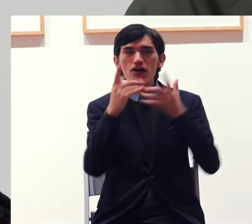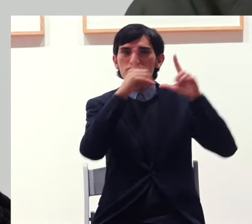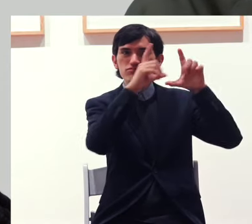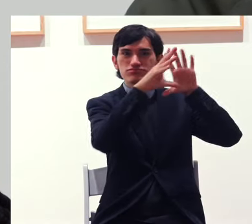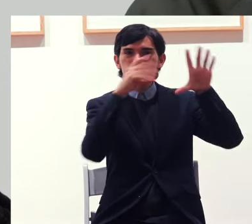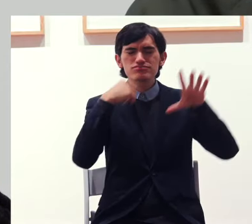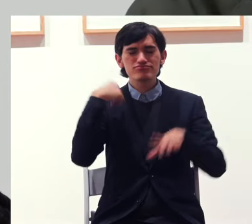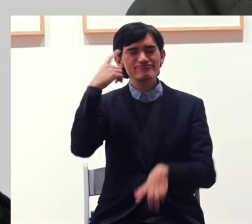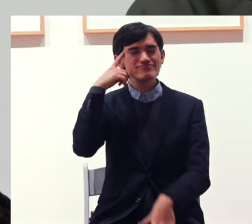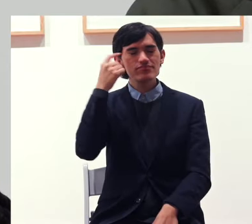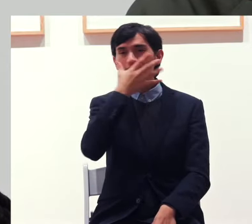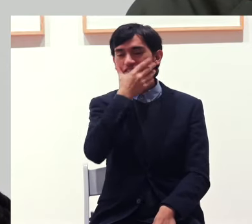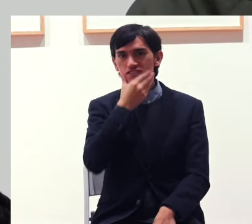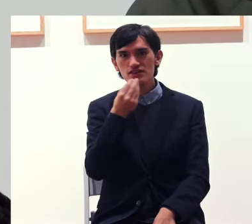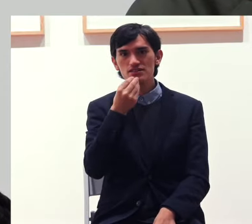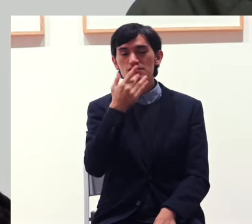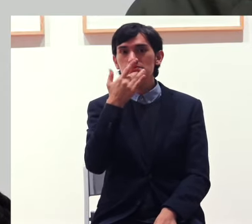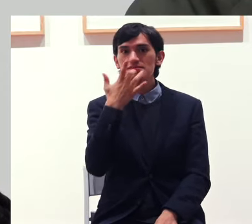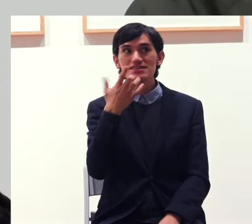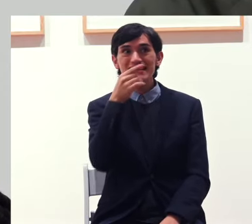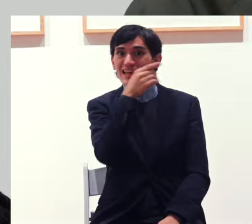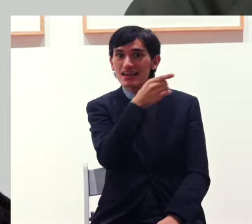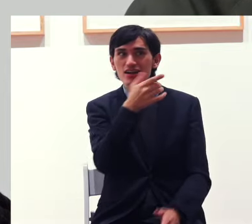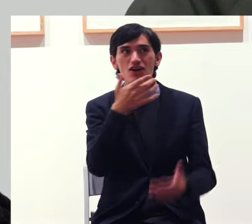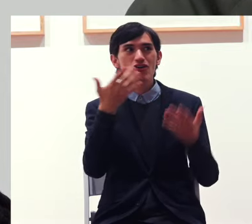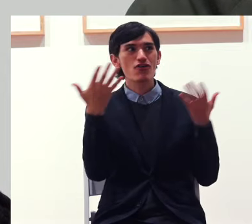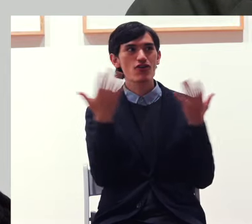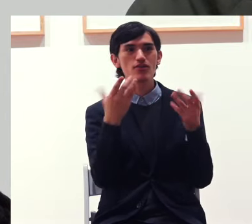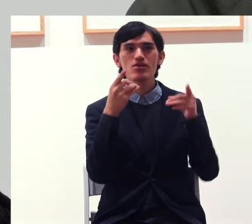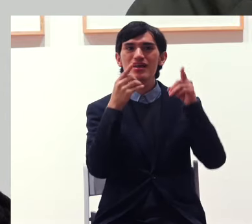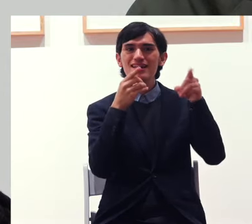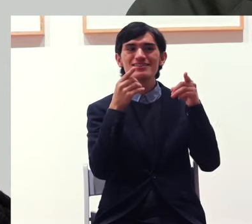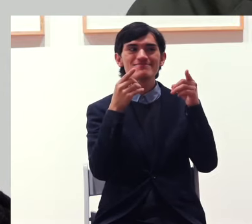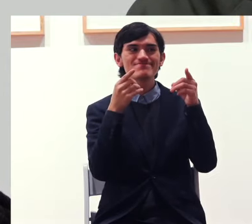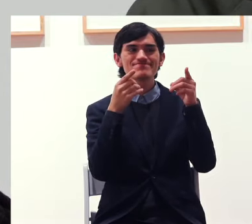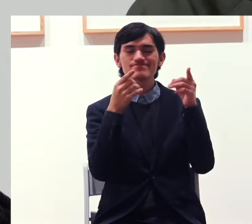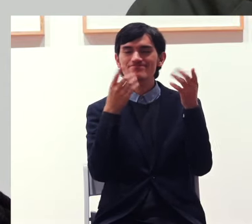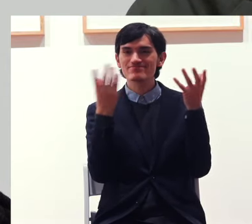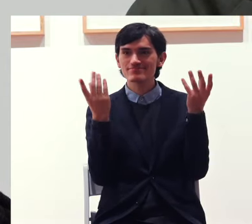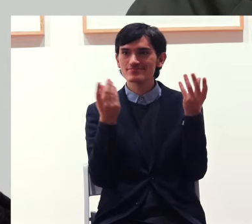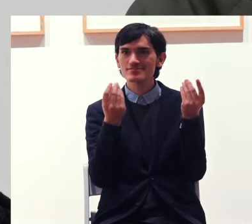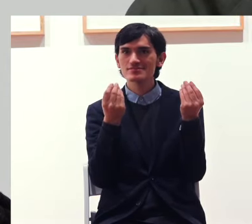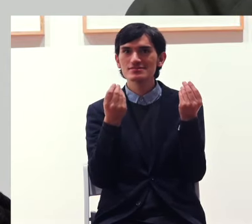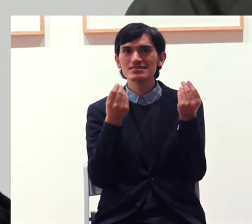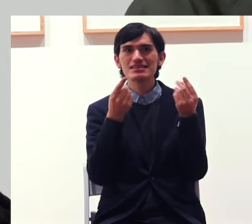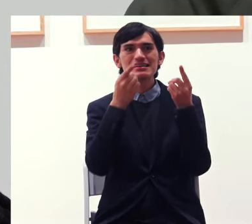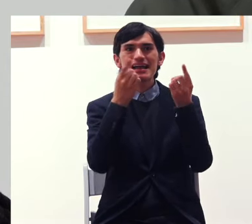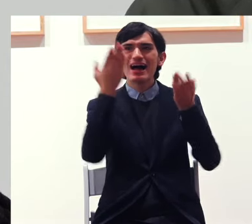estuviera haciendo un grabado. Me pareció tan bonito eso porque como él hacía